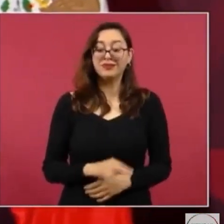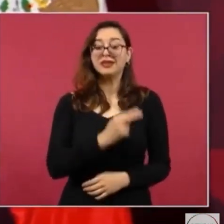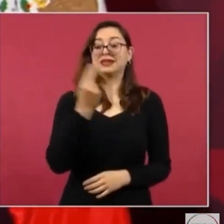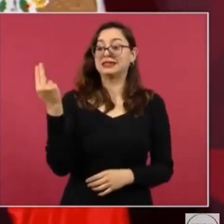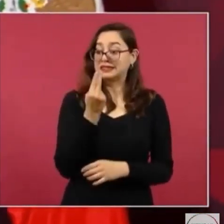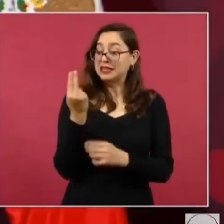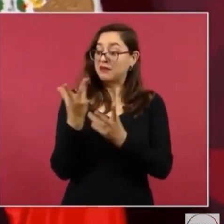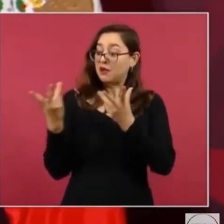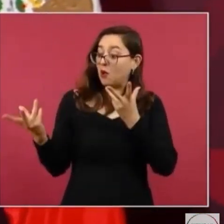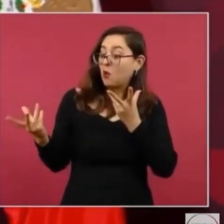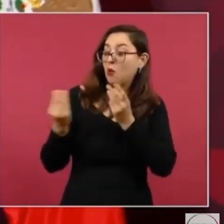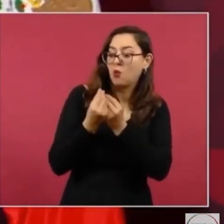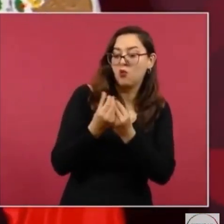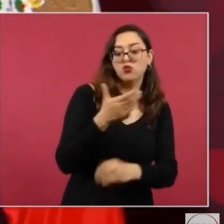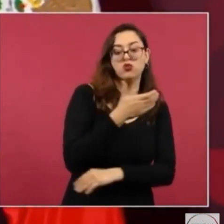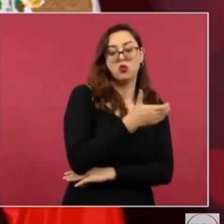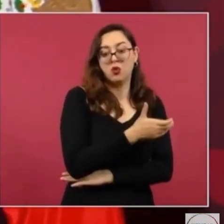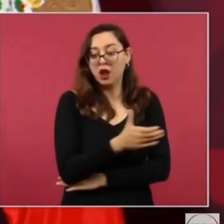ser fácil,